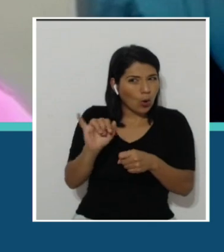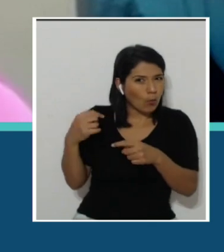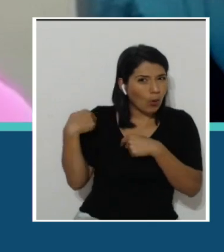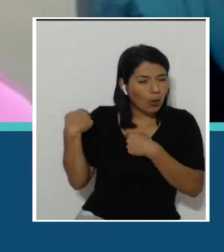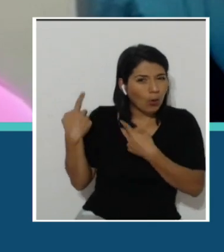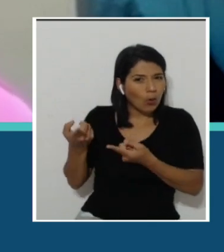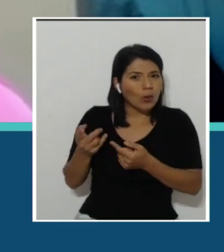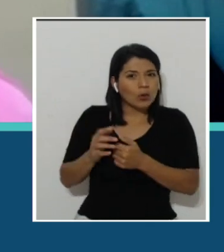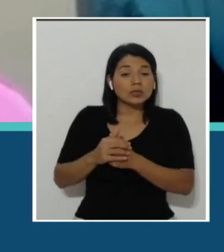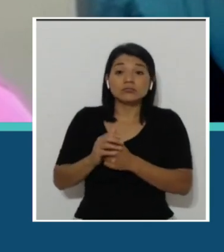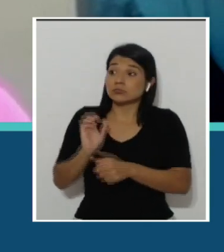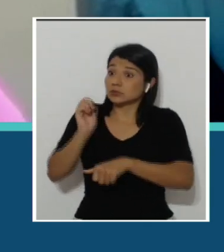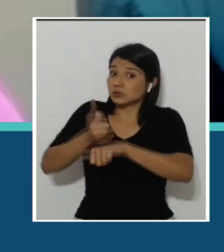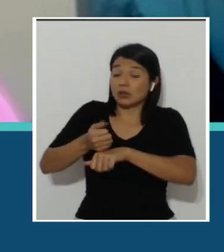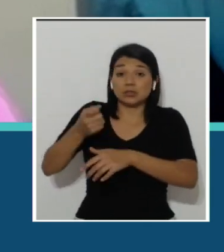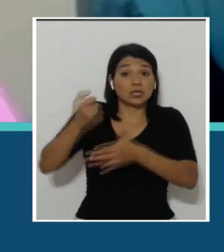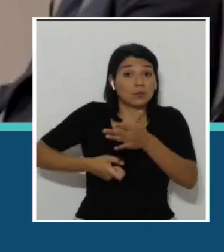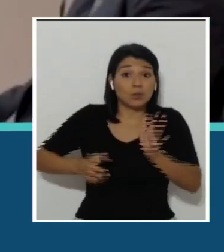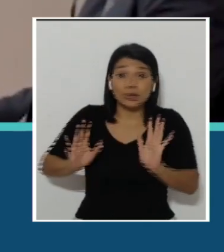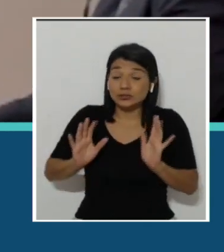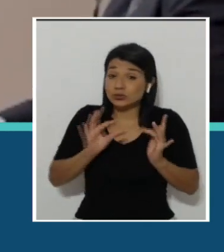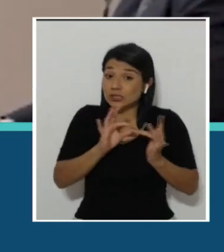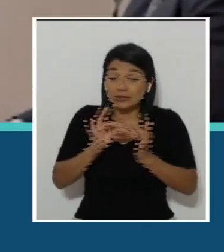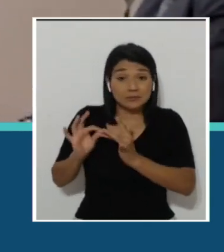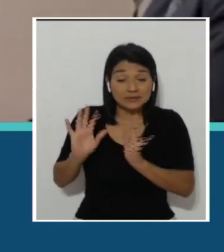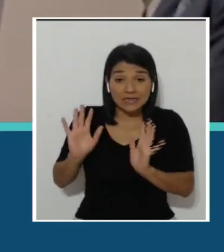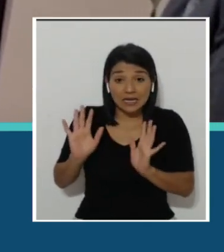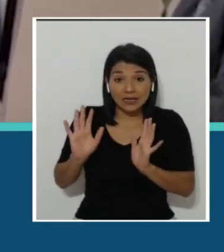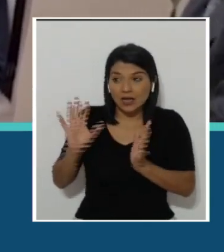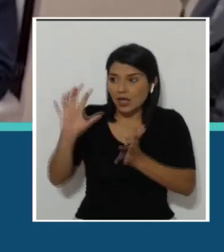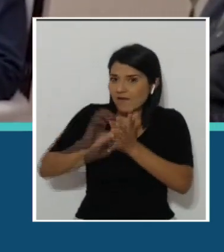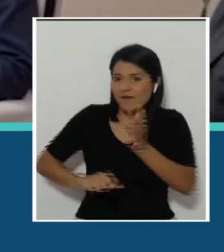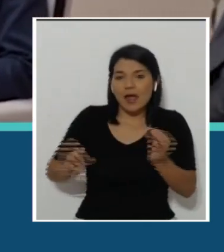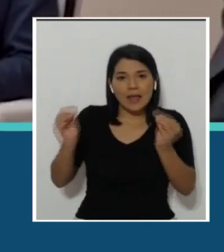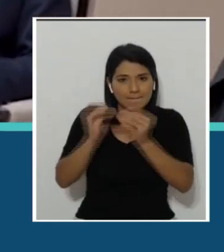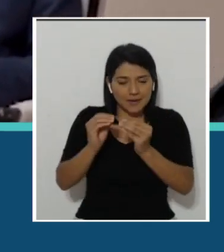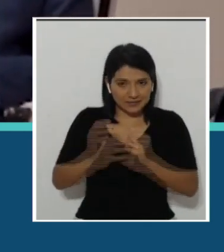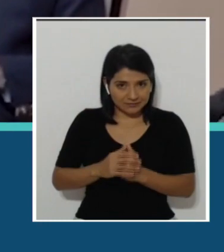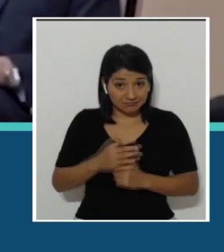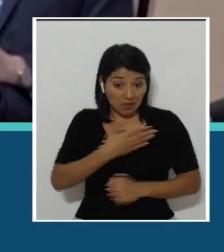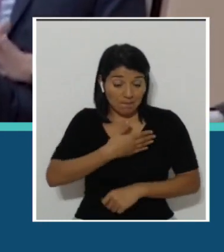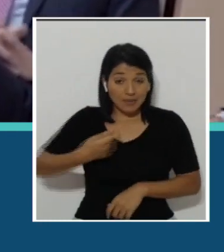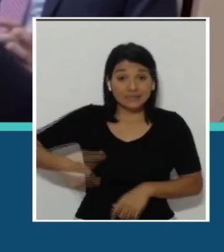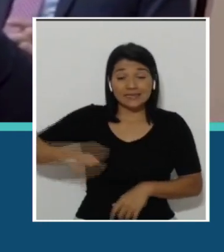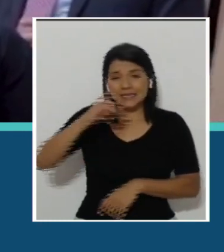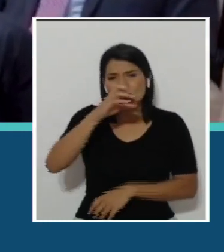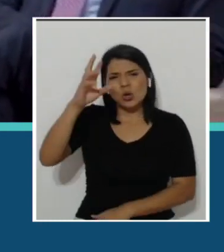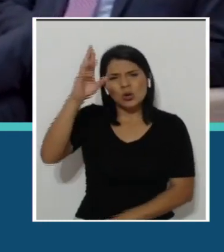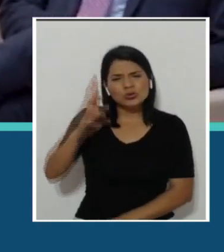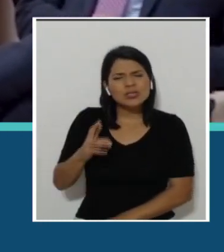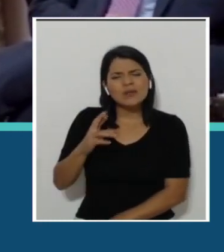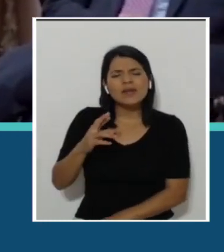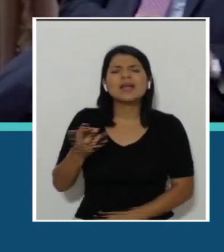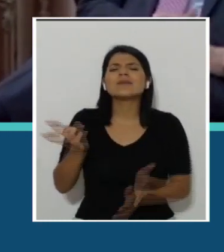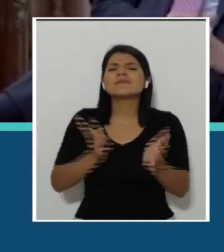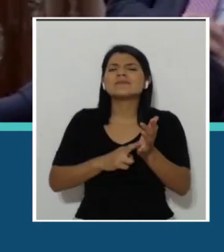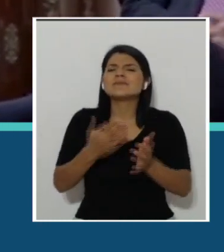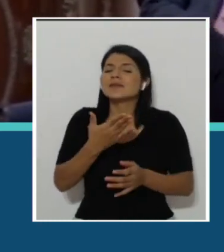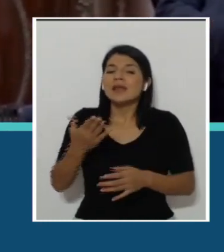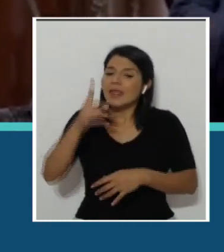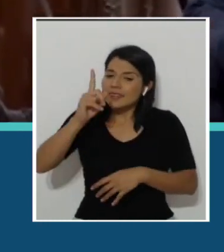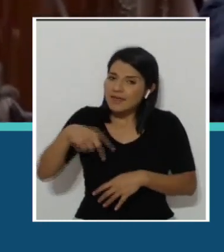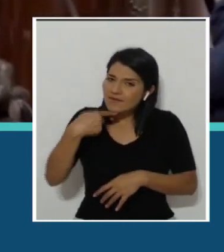impuestos especiales que graven más. El presidente de la República insistió en que hay que decir las cosas que nadie